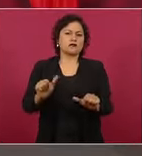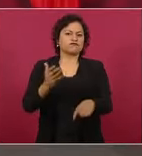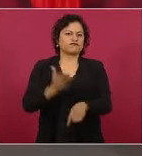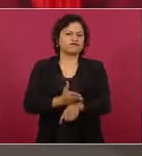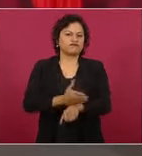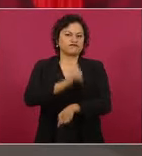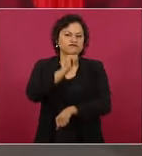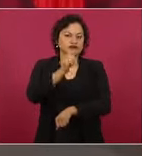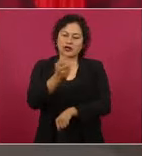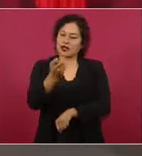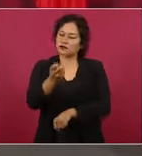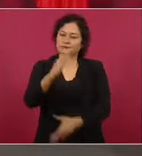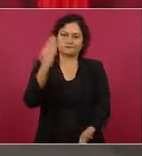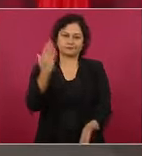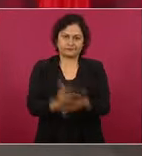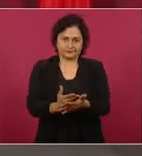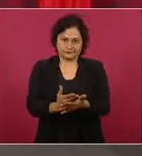que